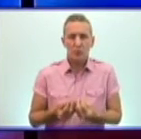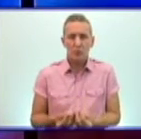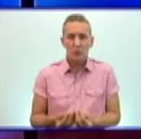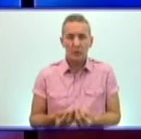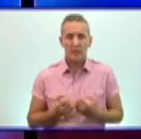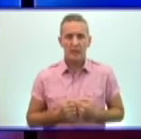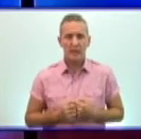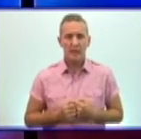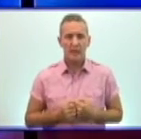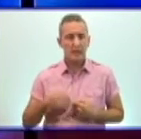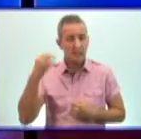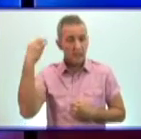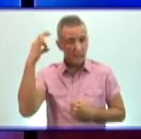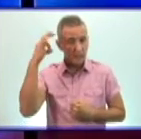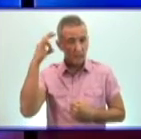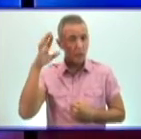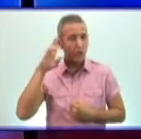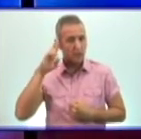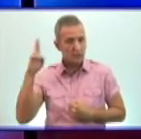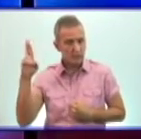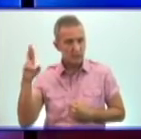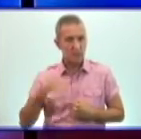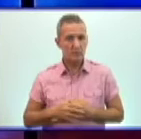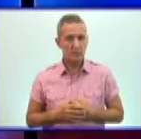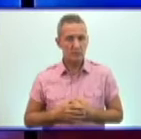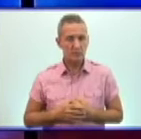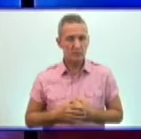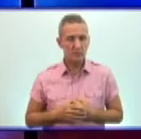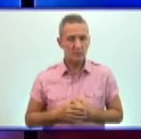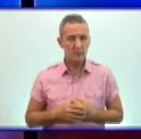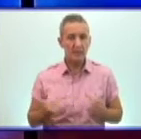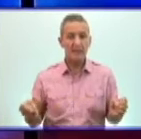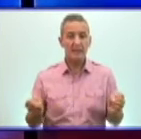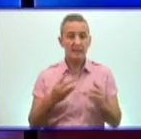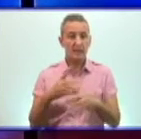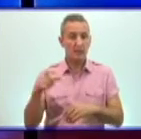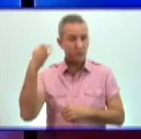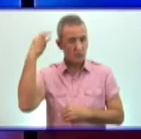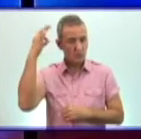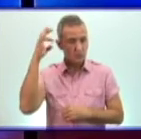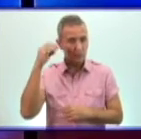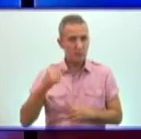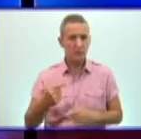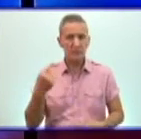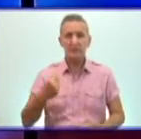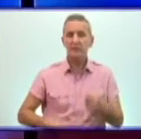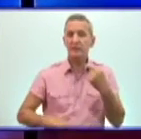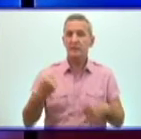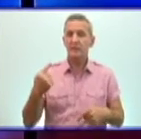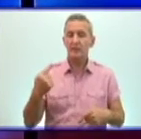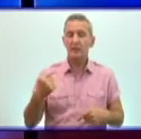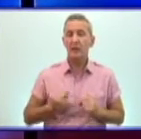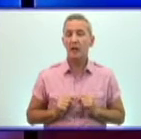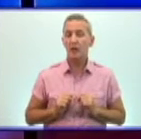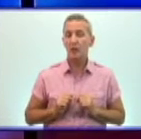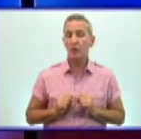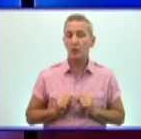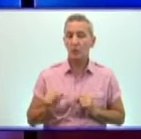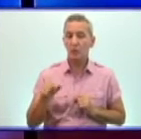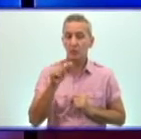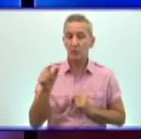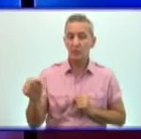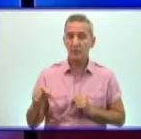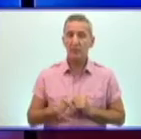menos desde la lógica de la revolución. Está claro, para la lógica de la contrarrevolución sí tienen pues